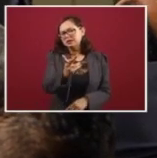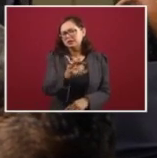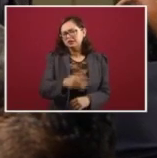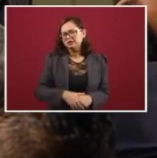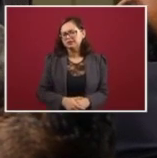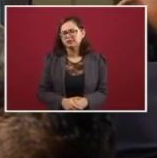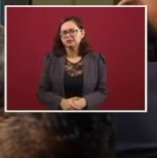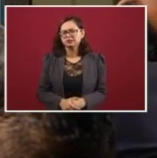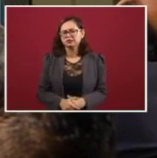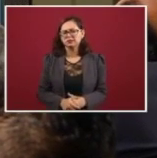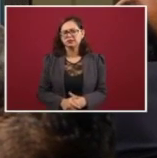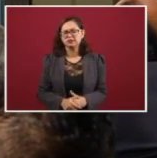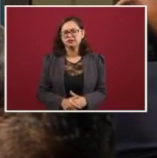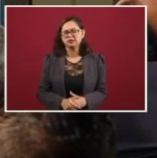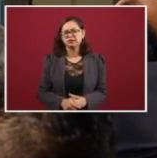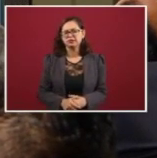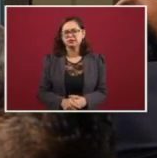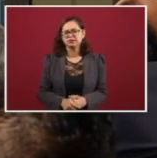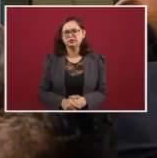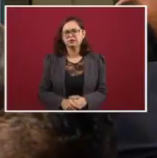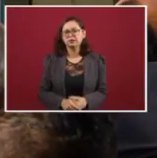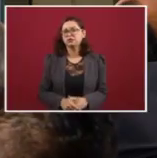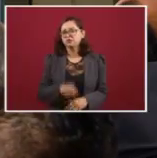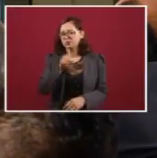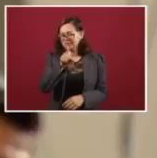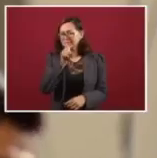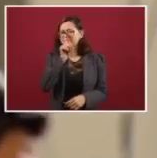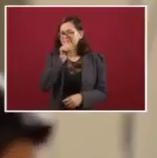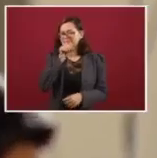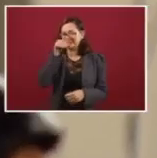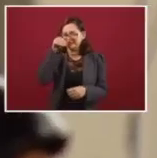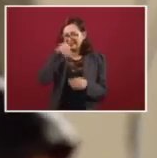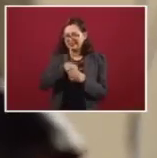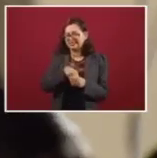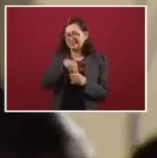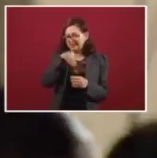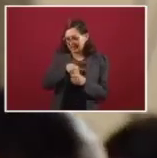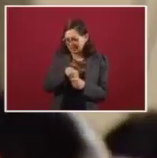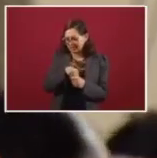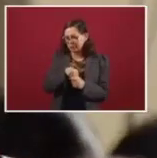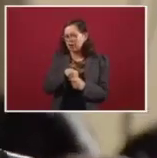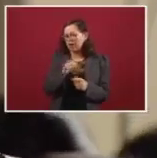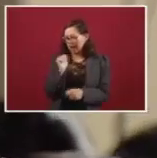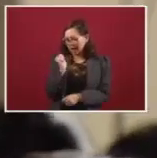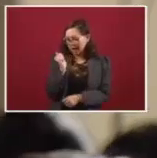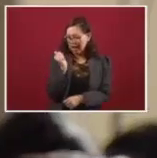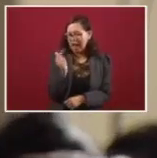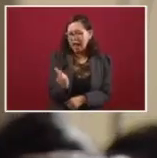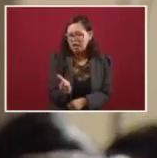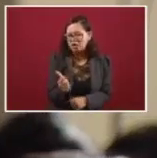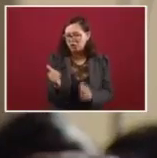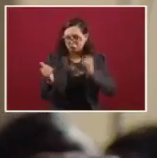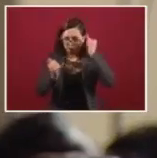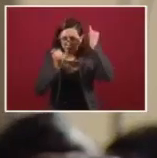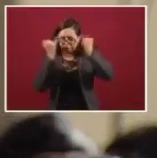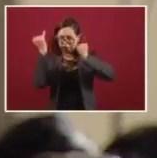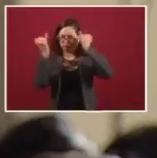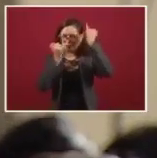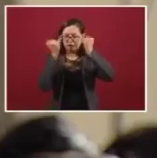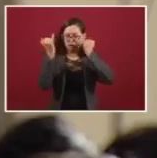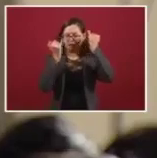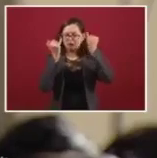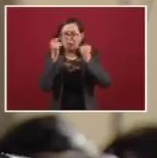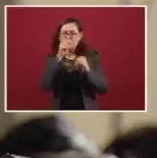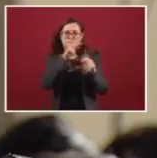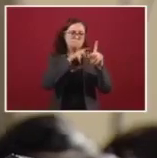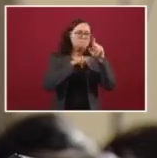presidente, revélenos su secreto y elimine el augurio,